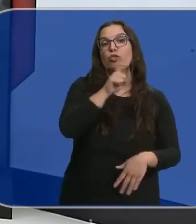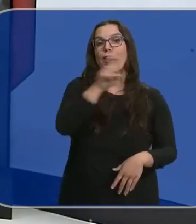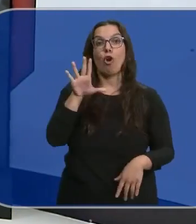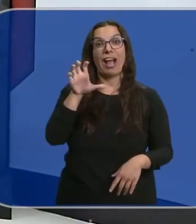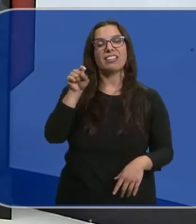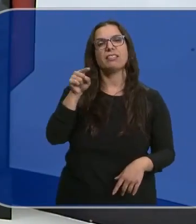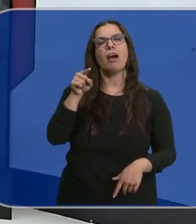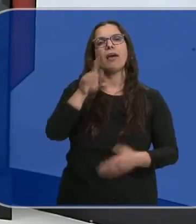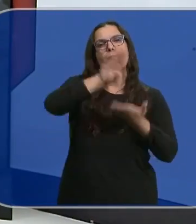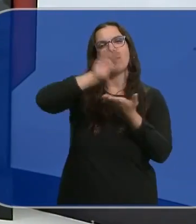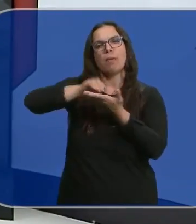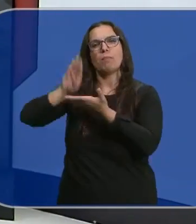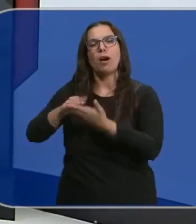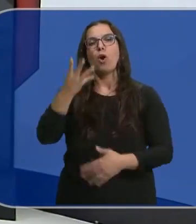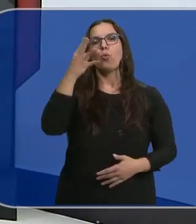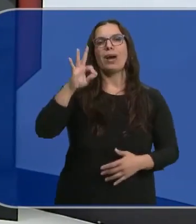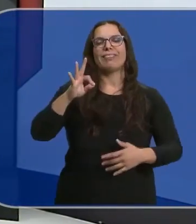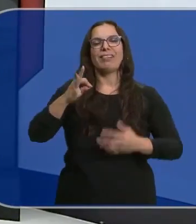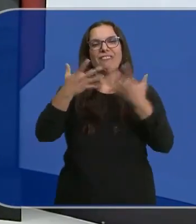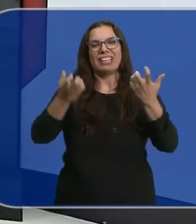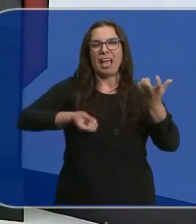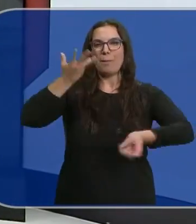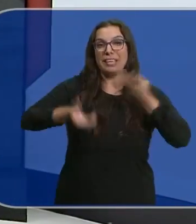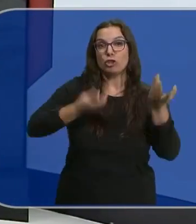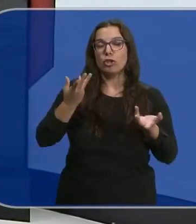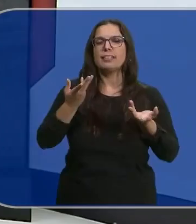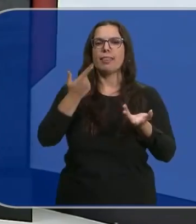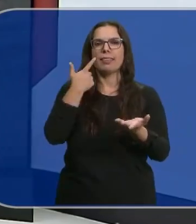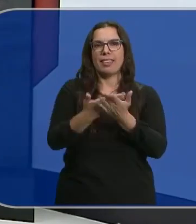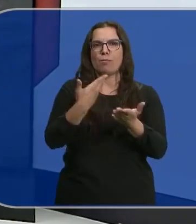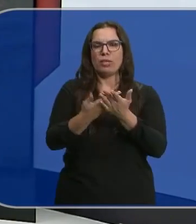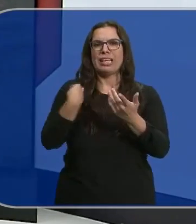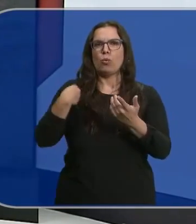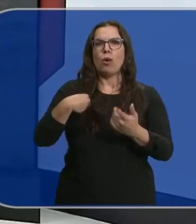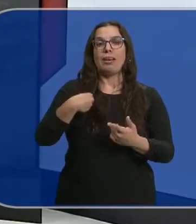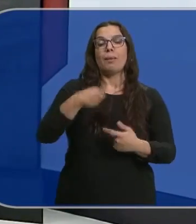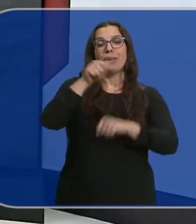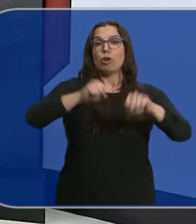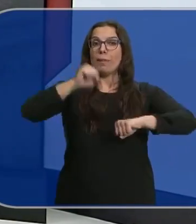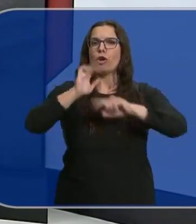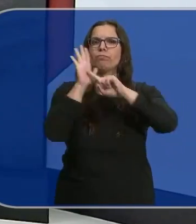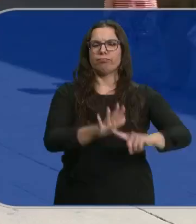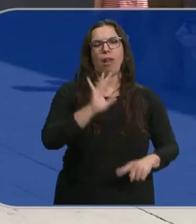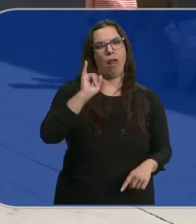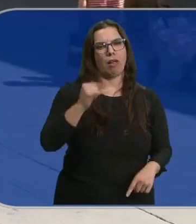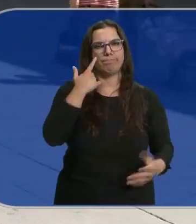Fundación La Caixa ha recogido más de 40 expresiones que demuestran que el edadismo existe.